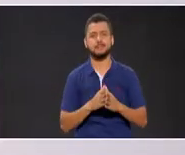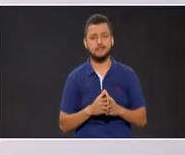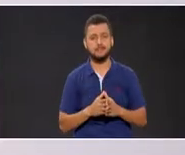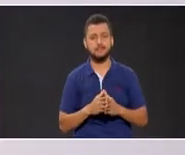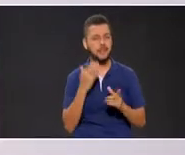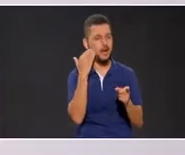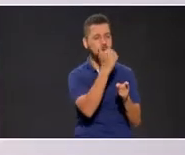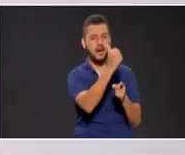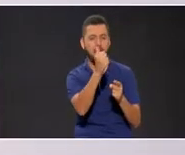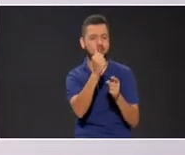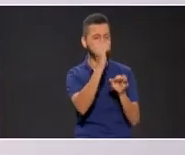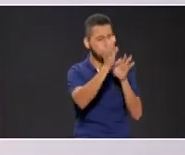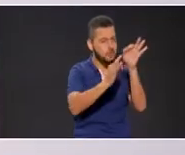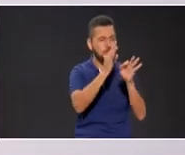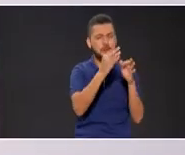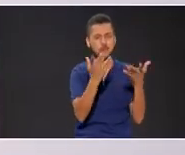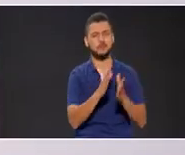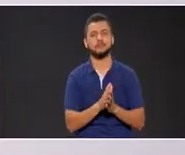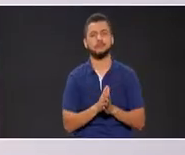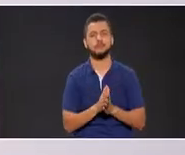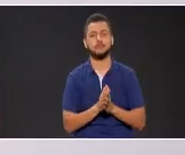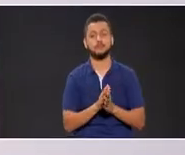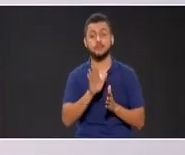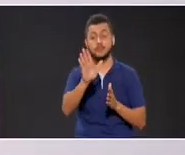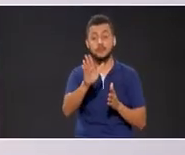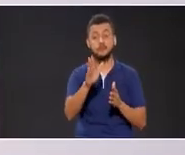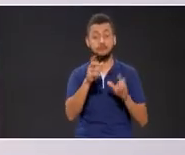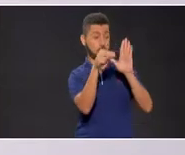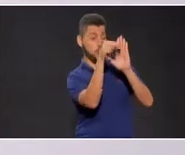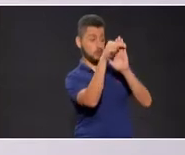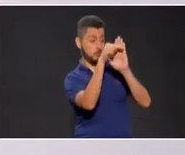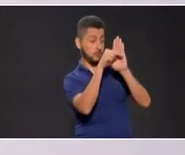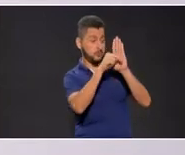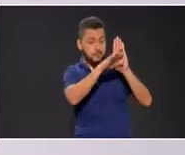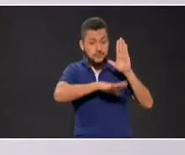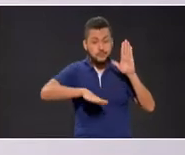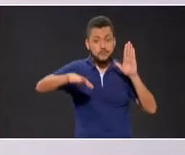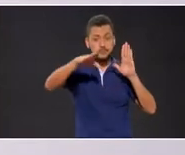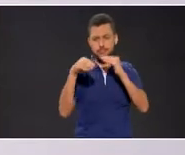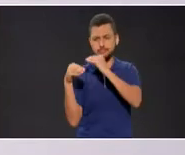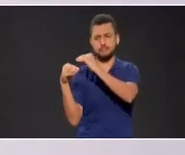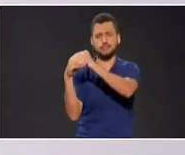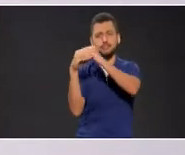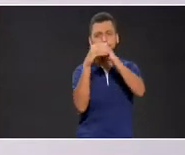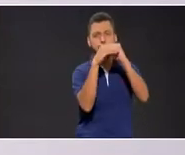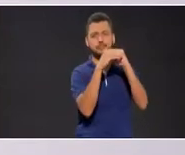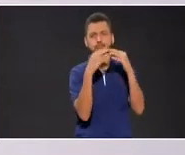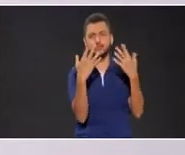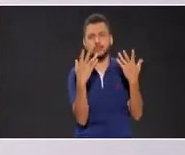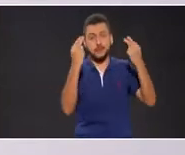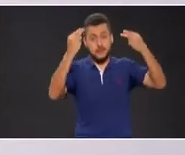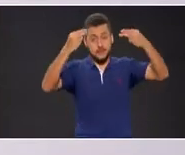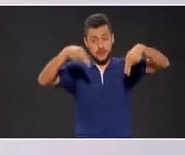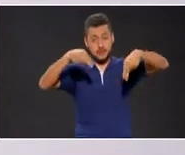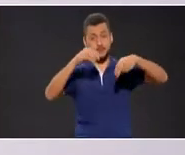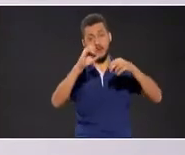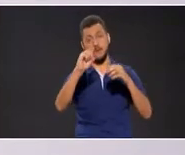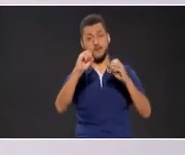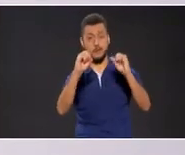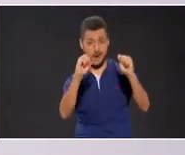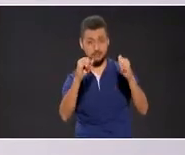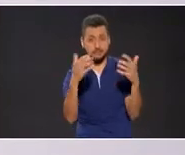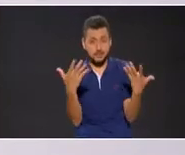pero son múltiples las apuestas si están de la mano de la política pública de igualdad de género las mujeres urbanas y rurales de la ciudad de medellín que pretende cerrar las brechas en